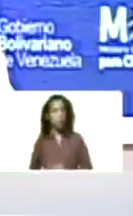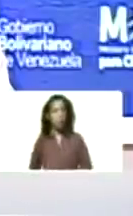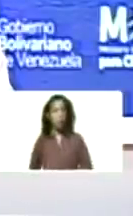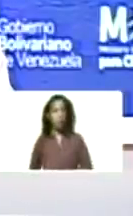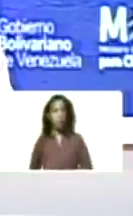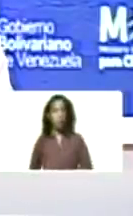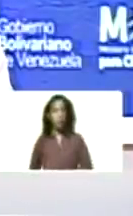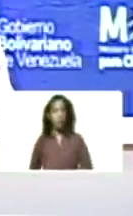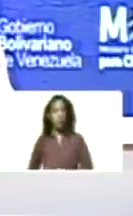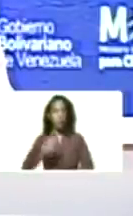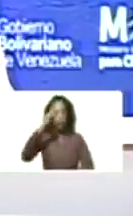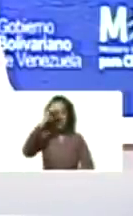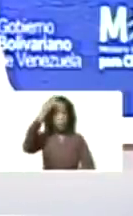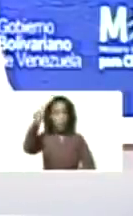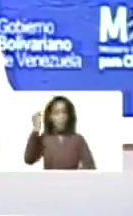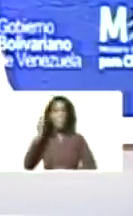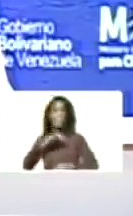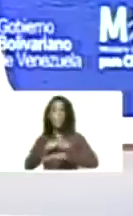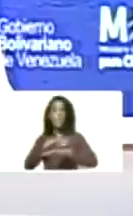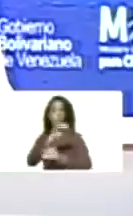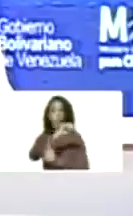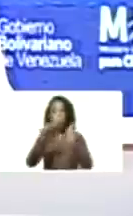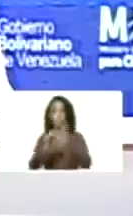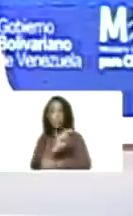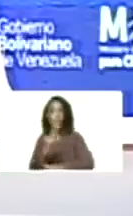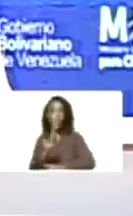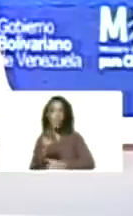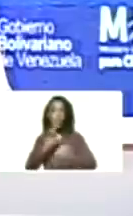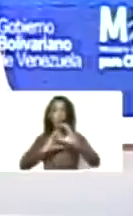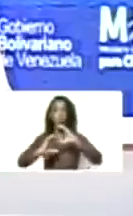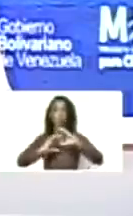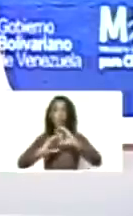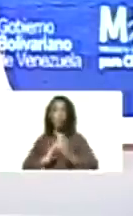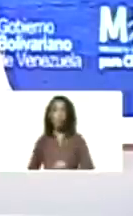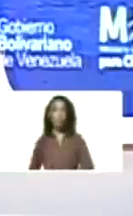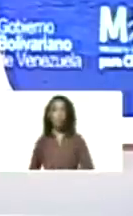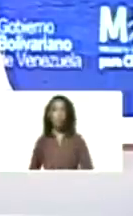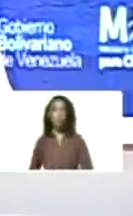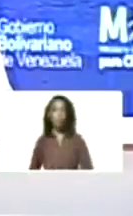Alfred Nazaret, ministro vicepresidente de Comunicación,